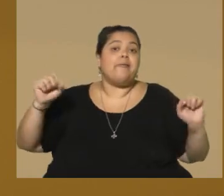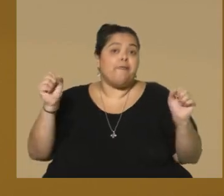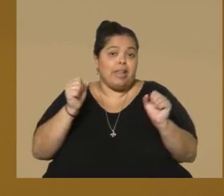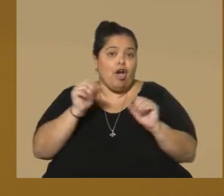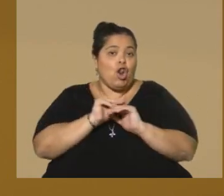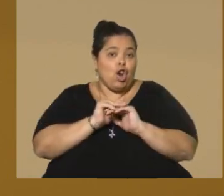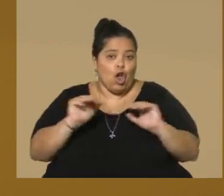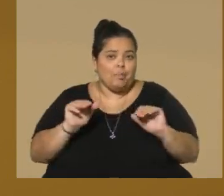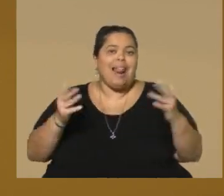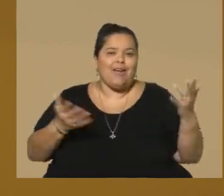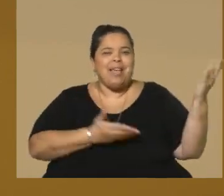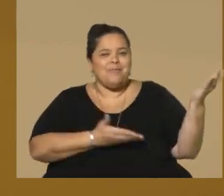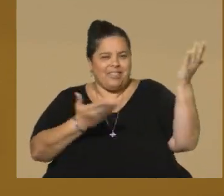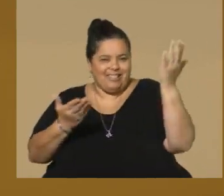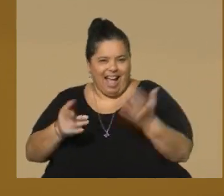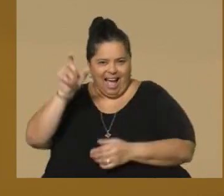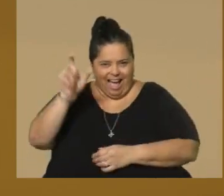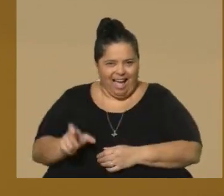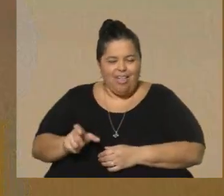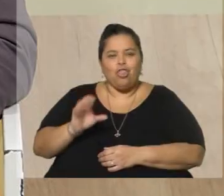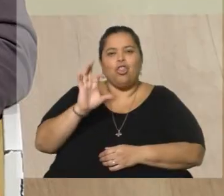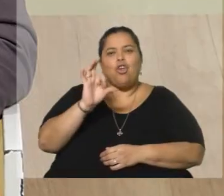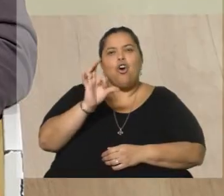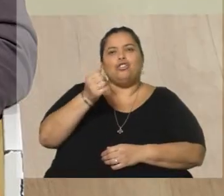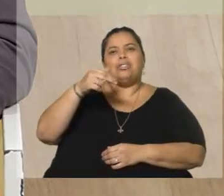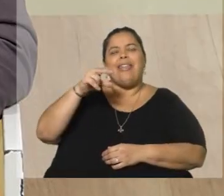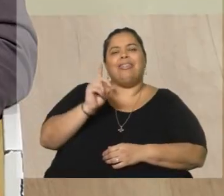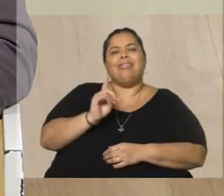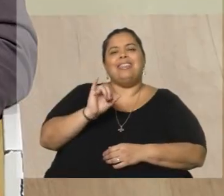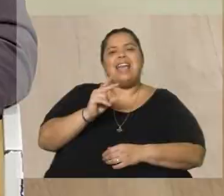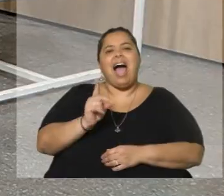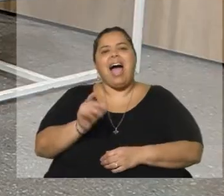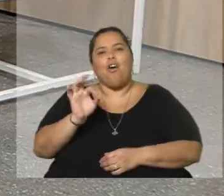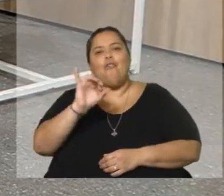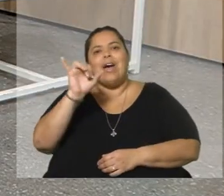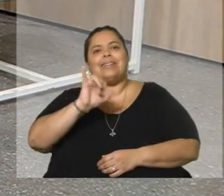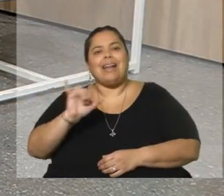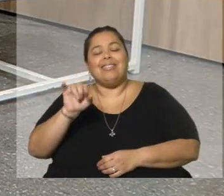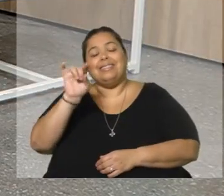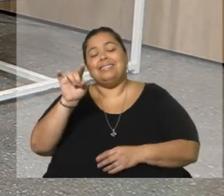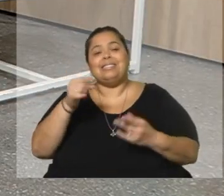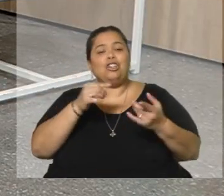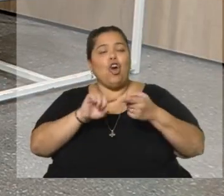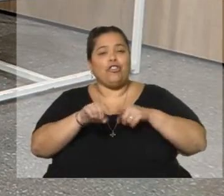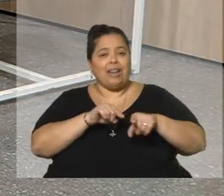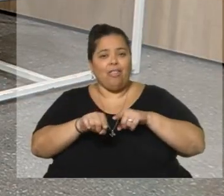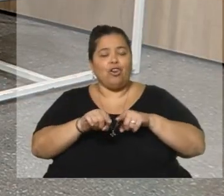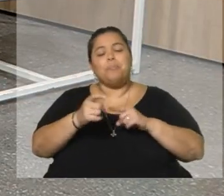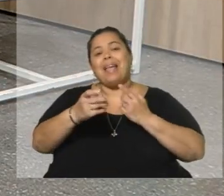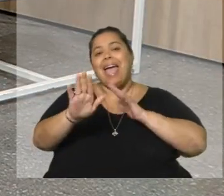estamos recibiendo con muchísimo gusto a Santiago Fernández él es el coordinador de la Expo café Uruguay